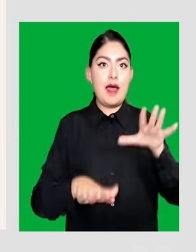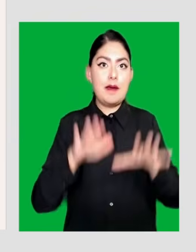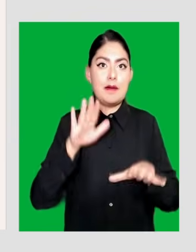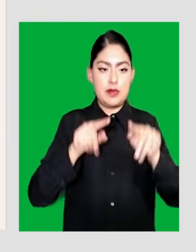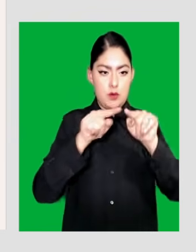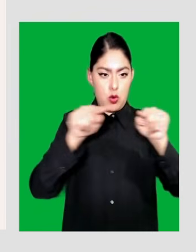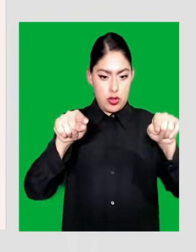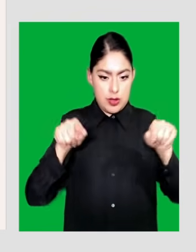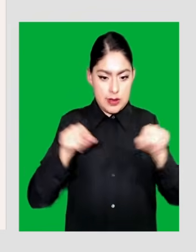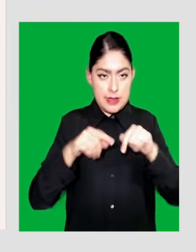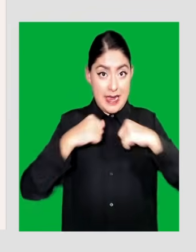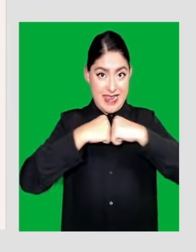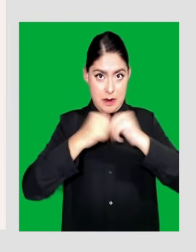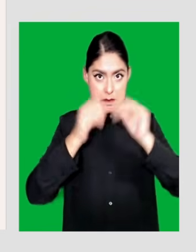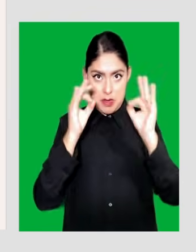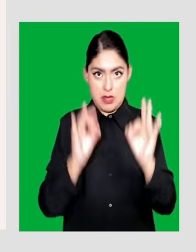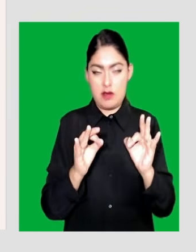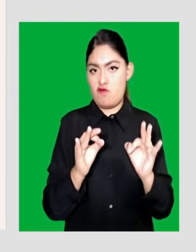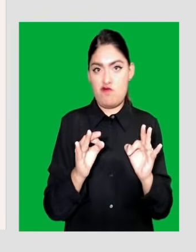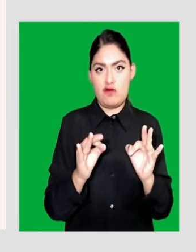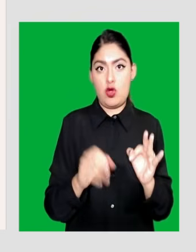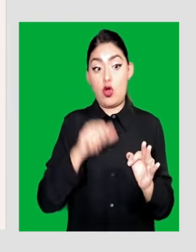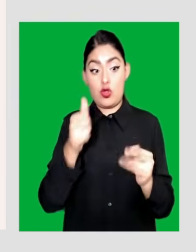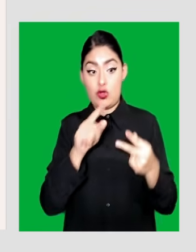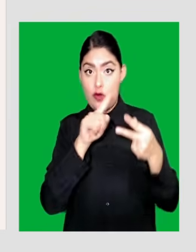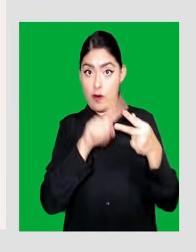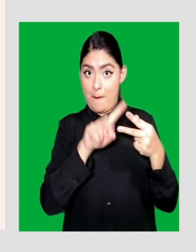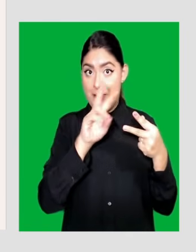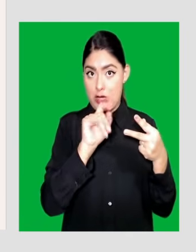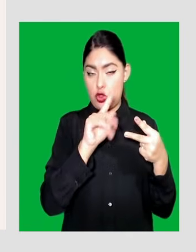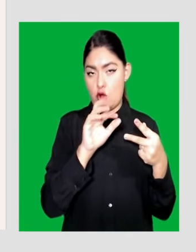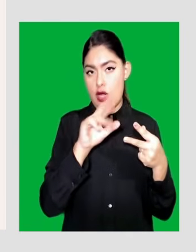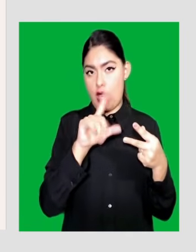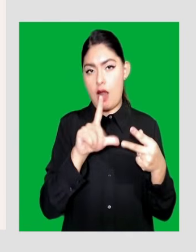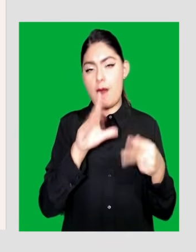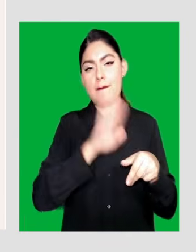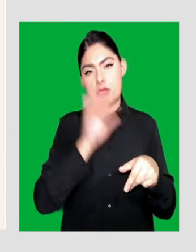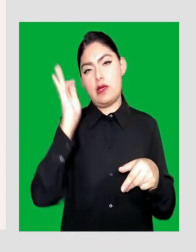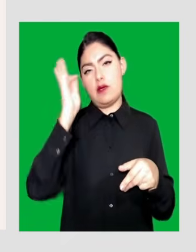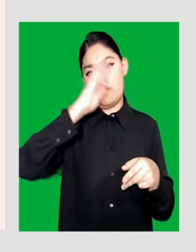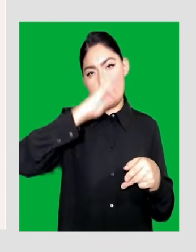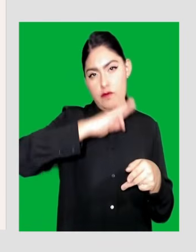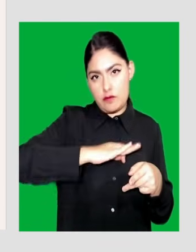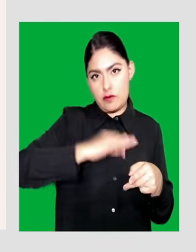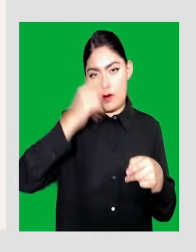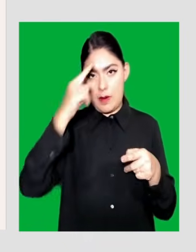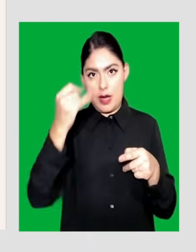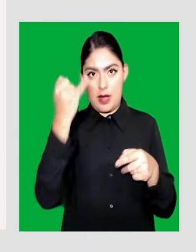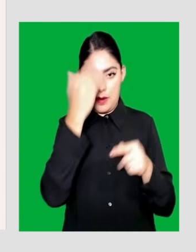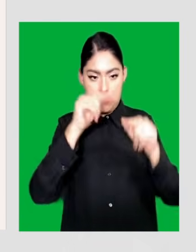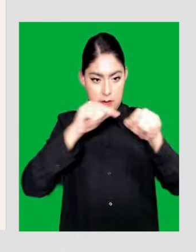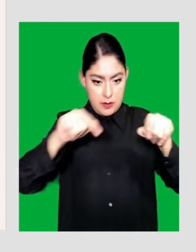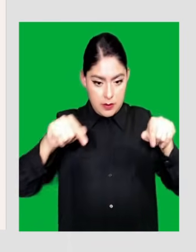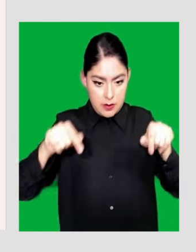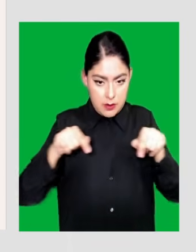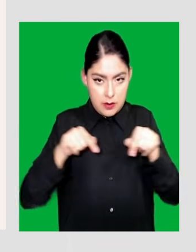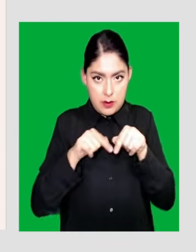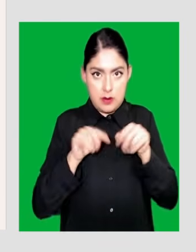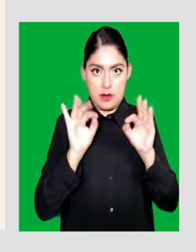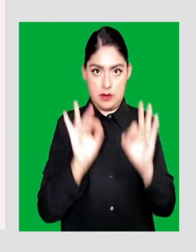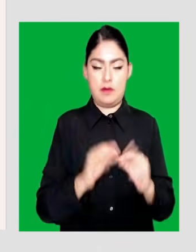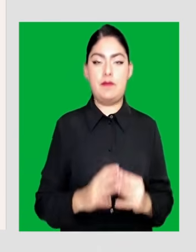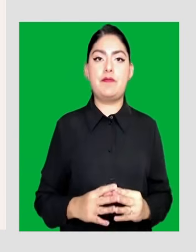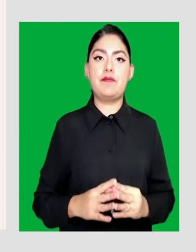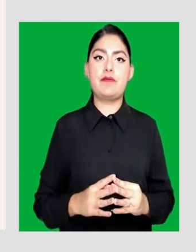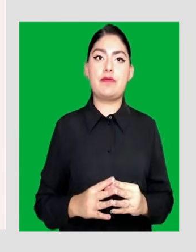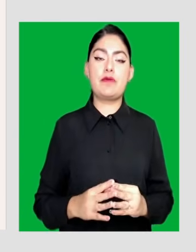de elevación o imágenes del uso de suelo. Las capas raster son potentes para representar datos